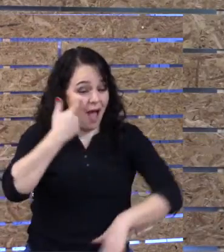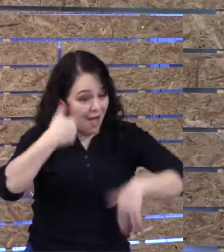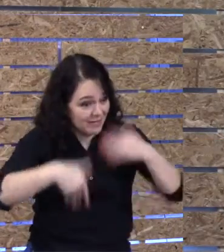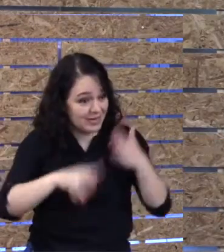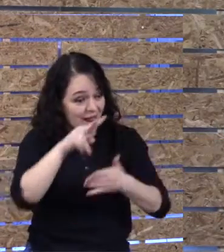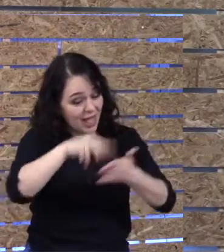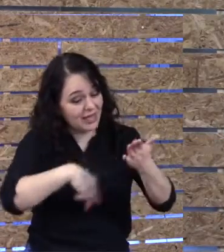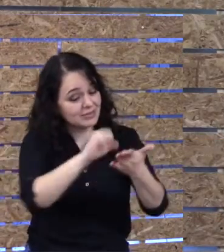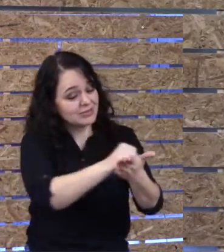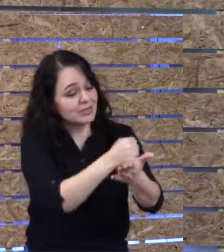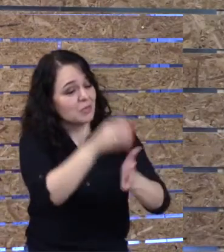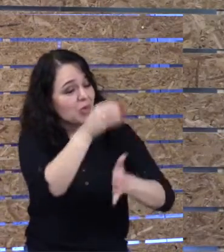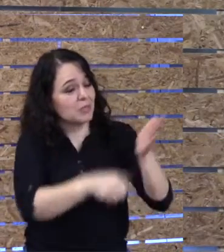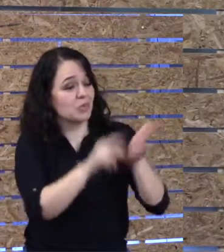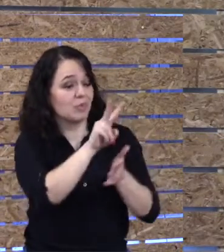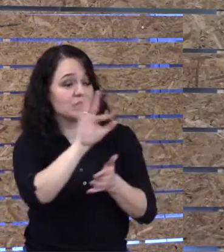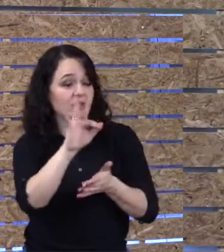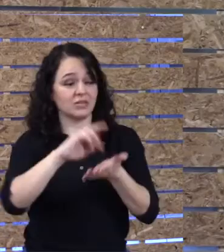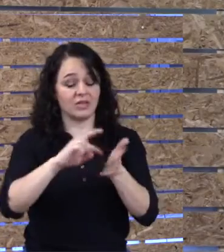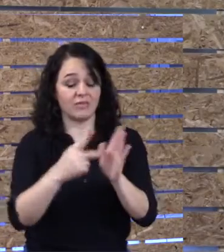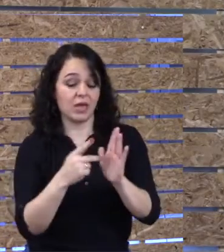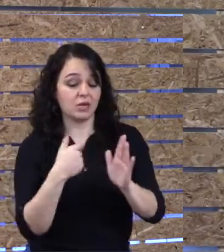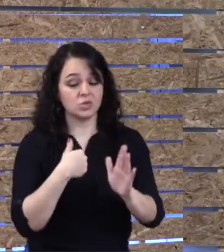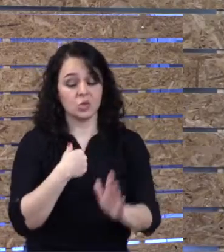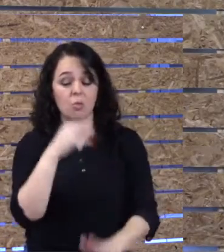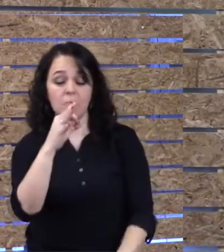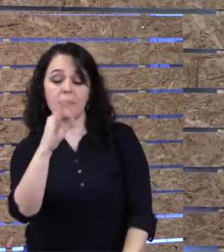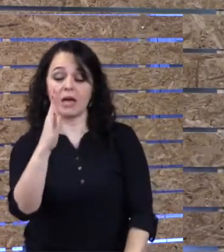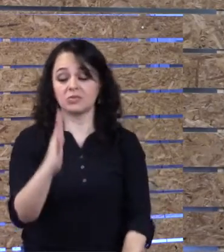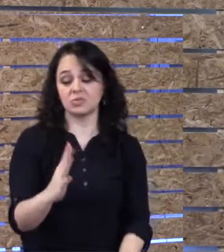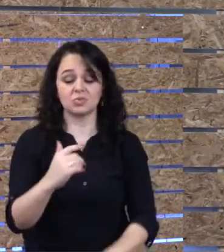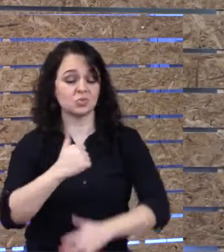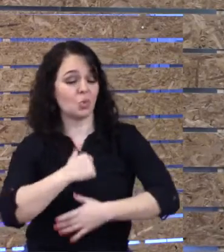cristianas. En esa iglesia no hay pastoreo.